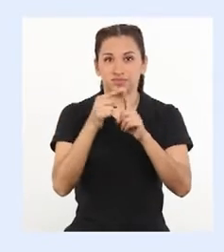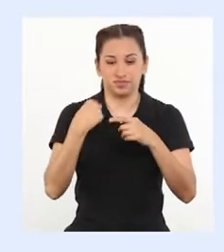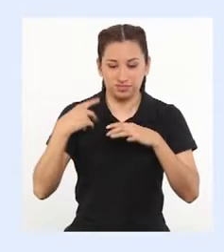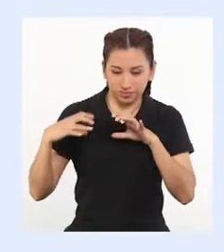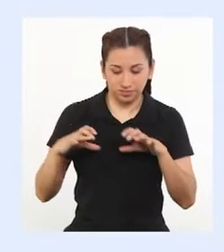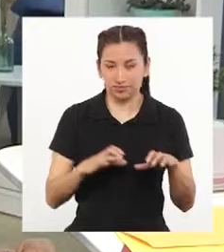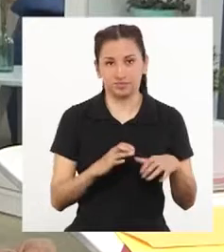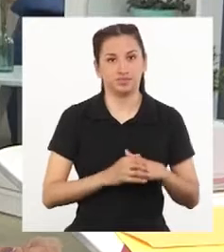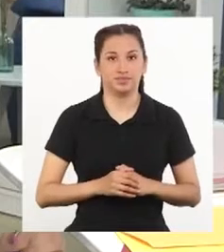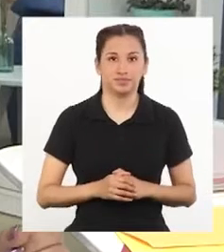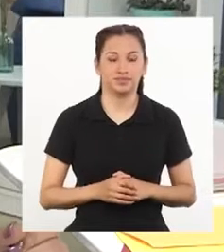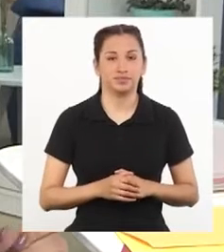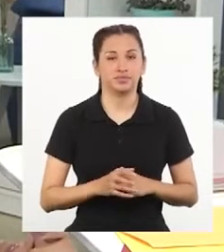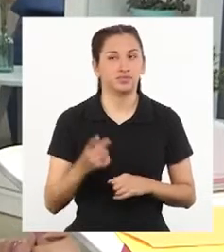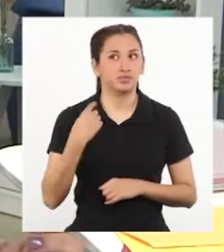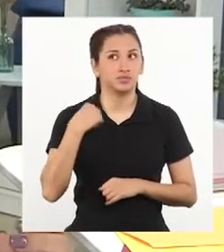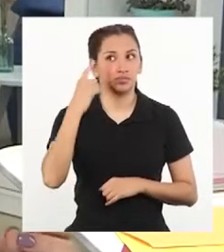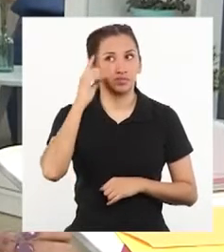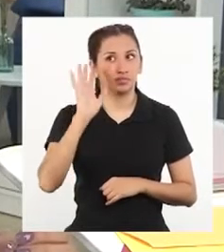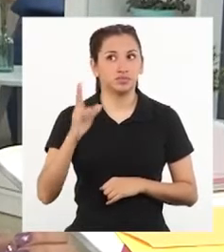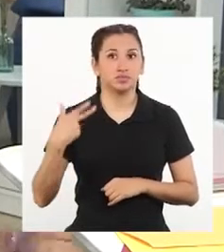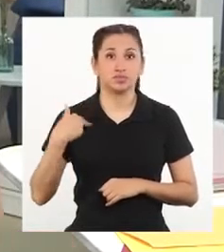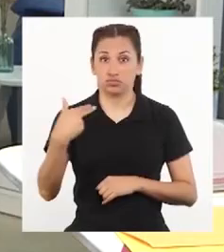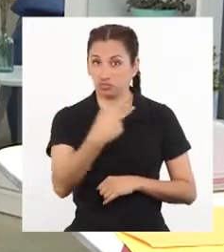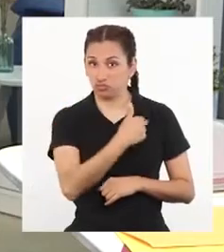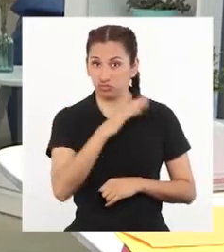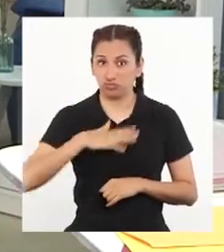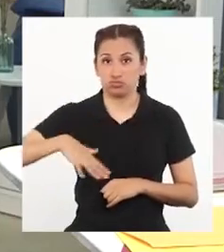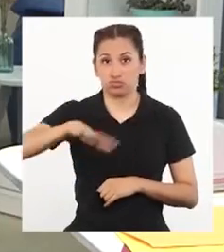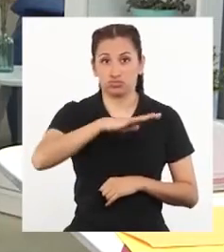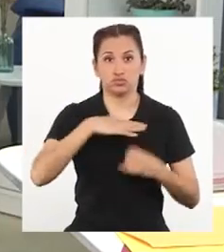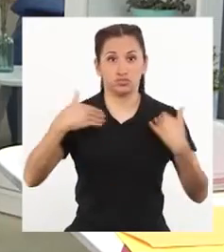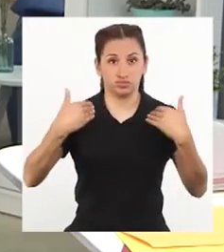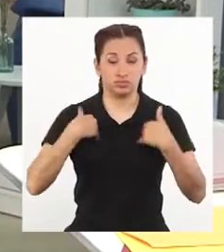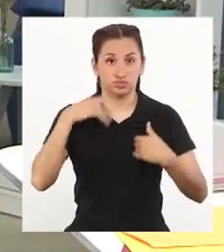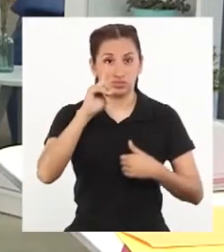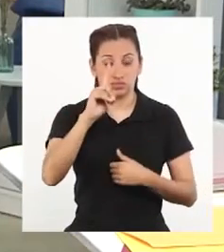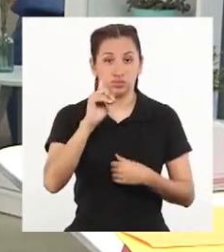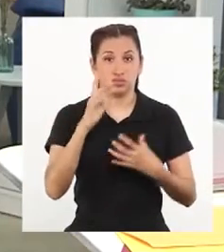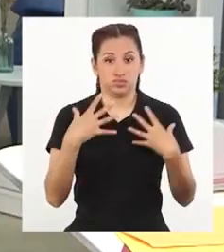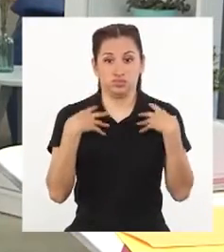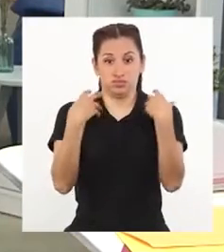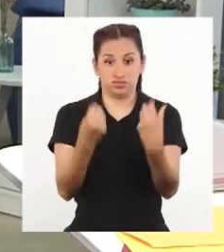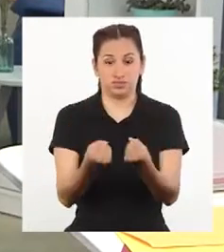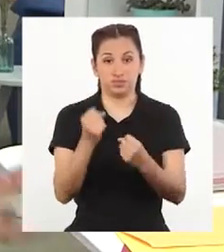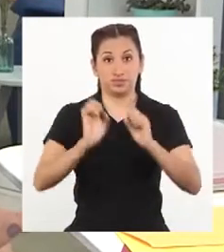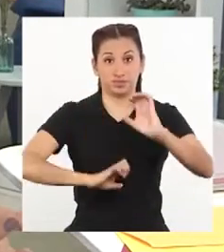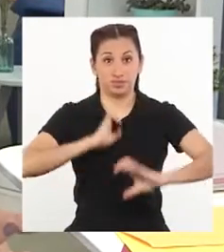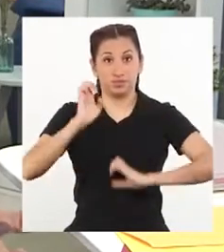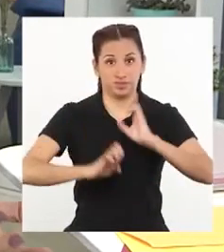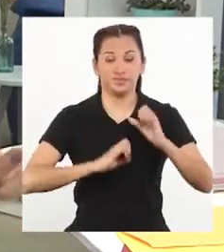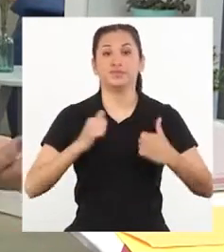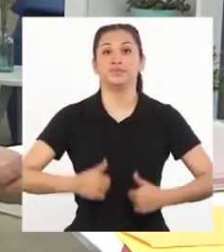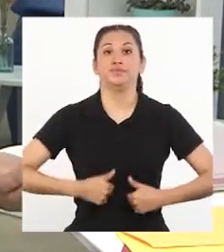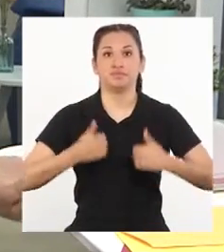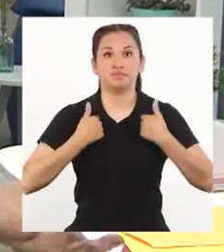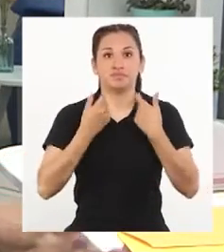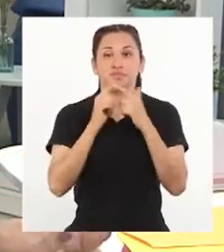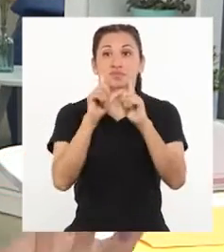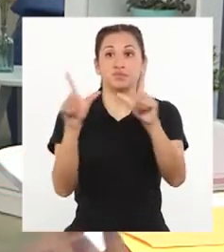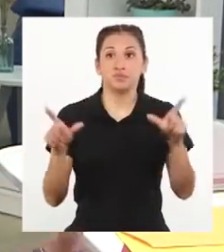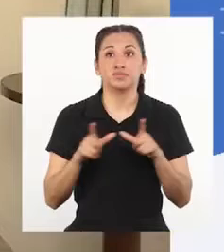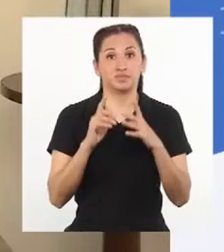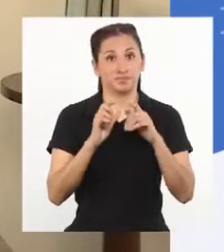de ella. Yo me imagino que si nosotras y nosotros tenemos una apropiada salud emocional, vivimos